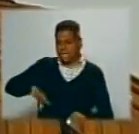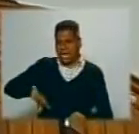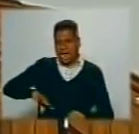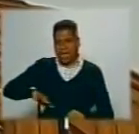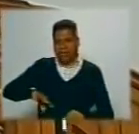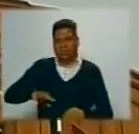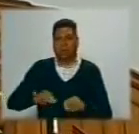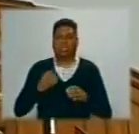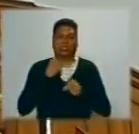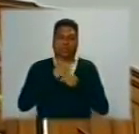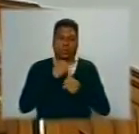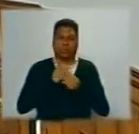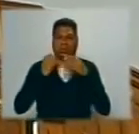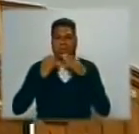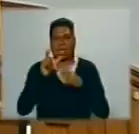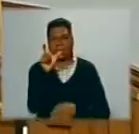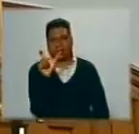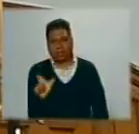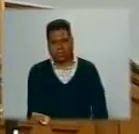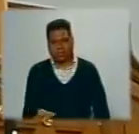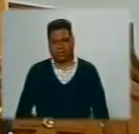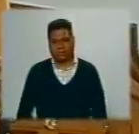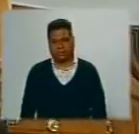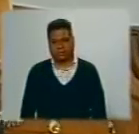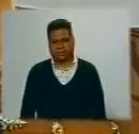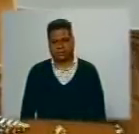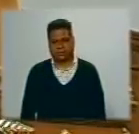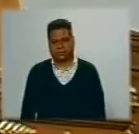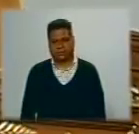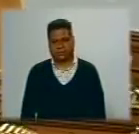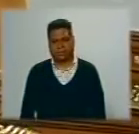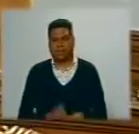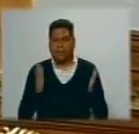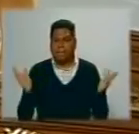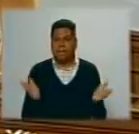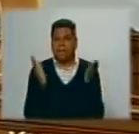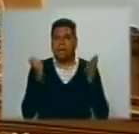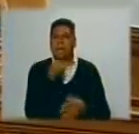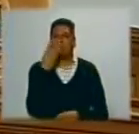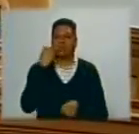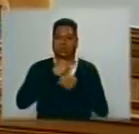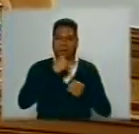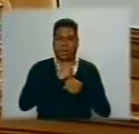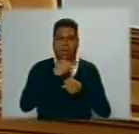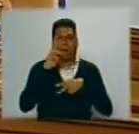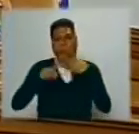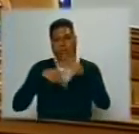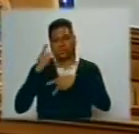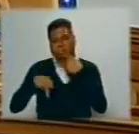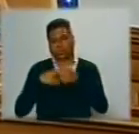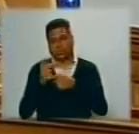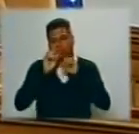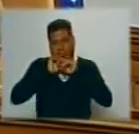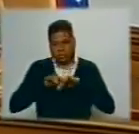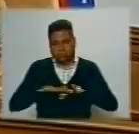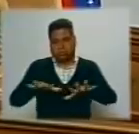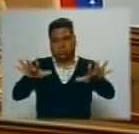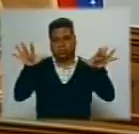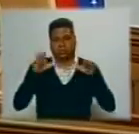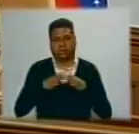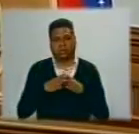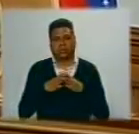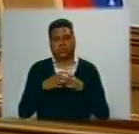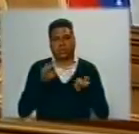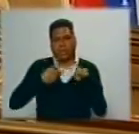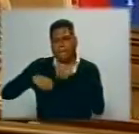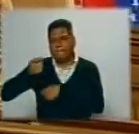los trabajadores y las trabajadoras. Promover las buenas prácticas de producción, distribución y